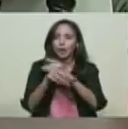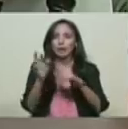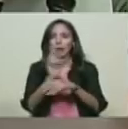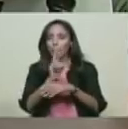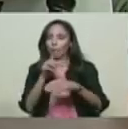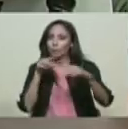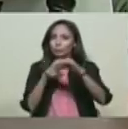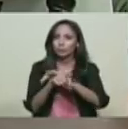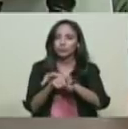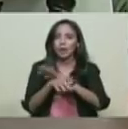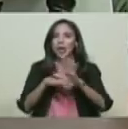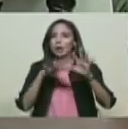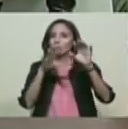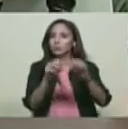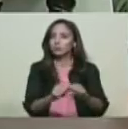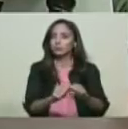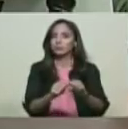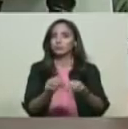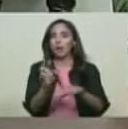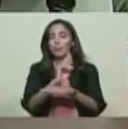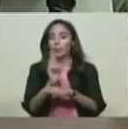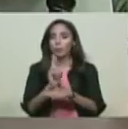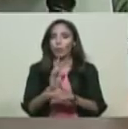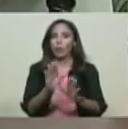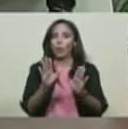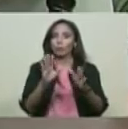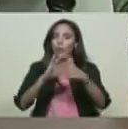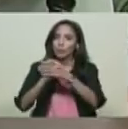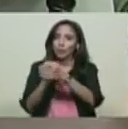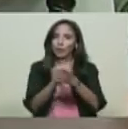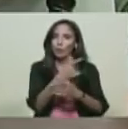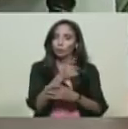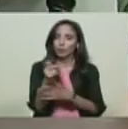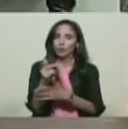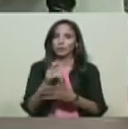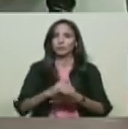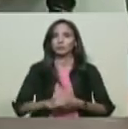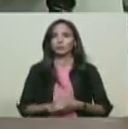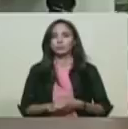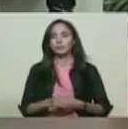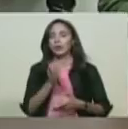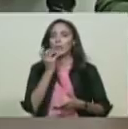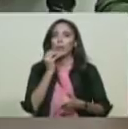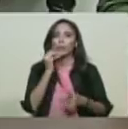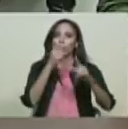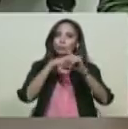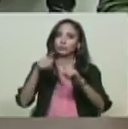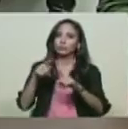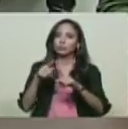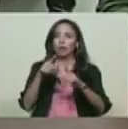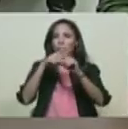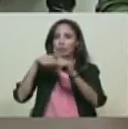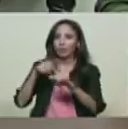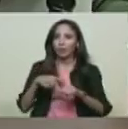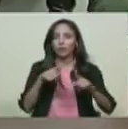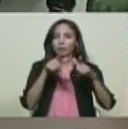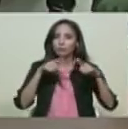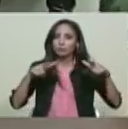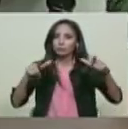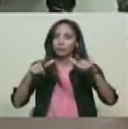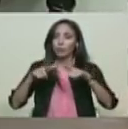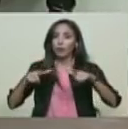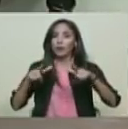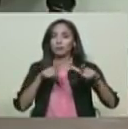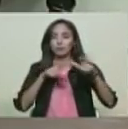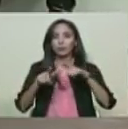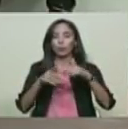brutal que hay, compañeros, compañeras, hacia Aruba, Curazao y Bonaire. Se han instalado